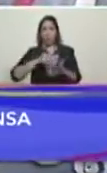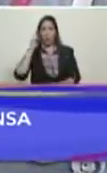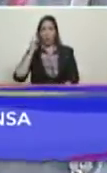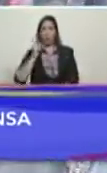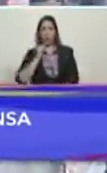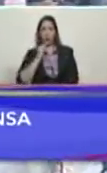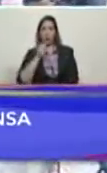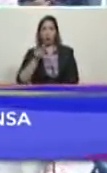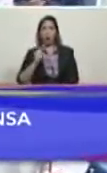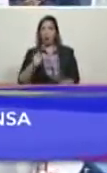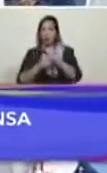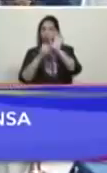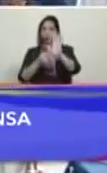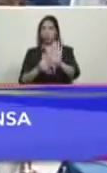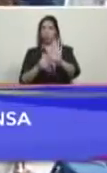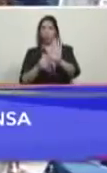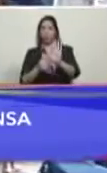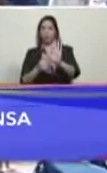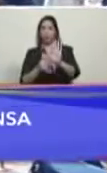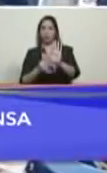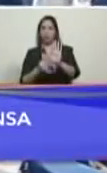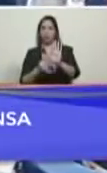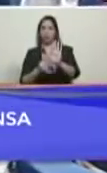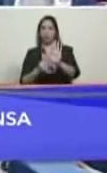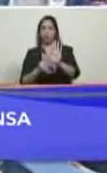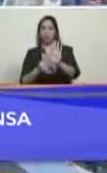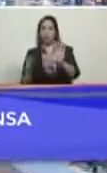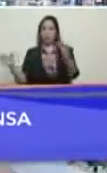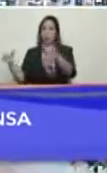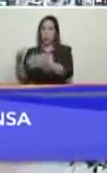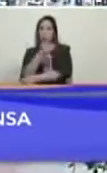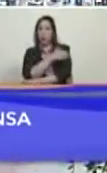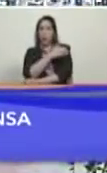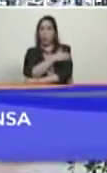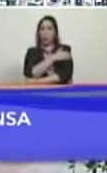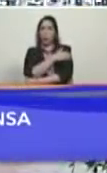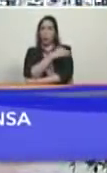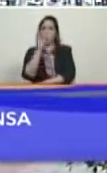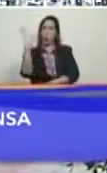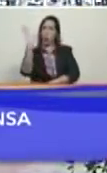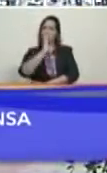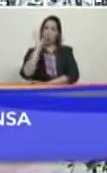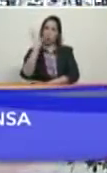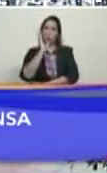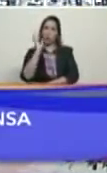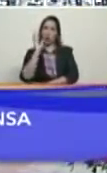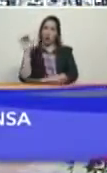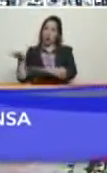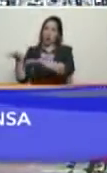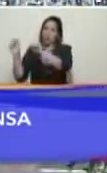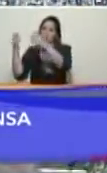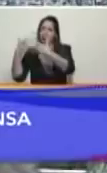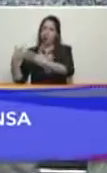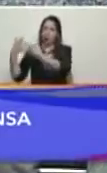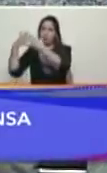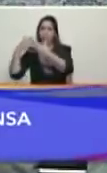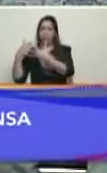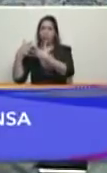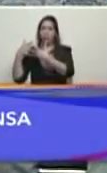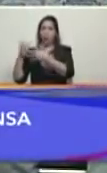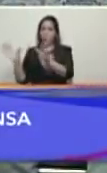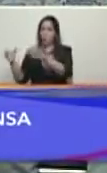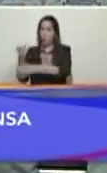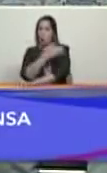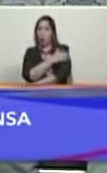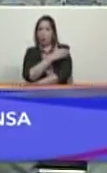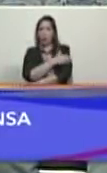Ahí está un ejemplo de lo que la oligarquía colombiana, el imperio estadounidense y la derecha